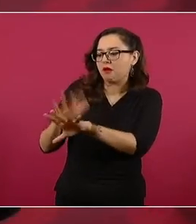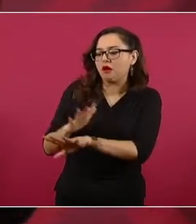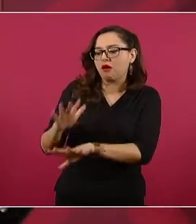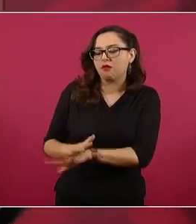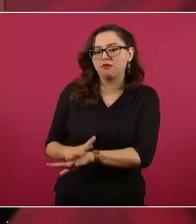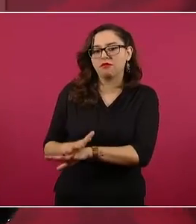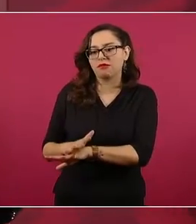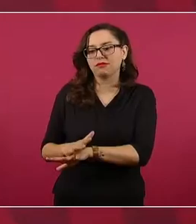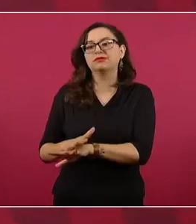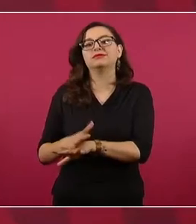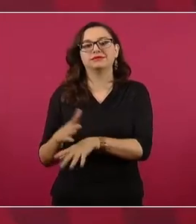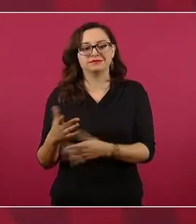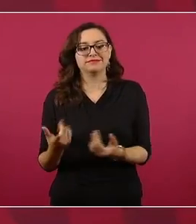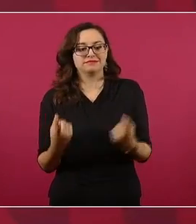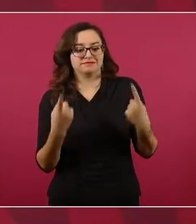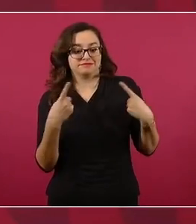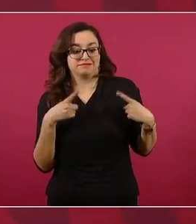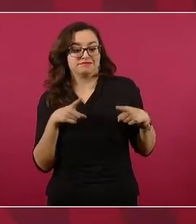paralelo